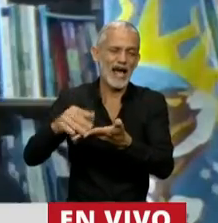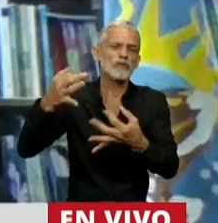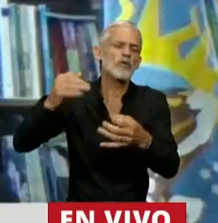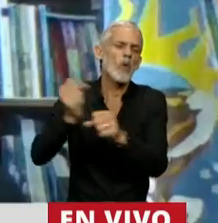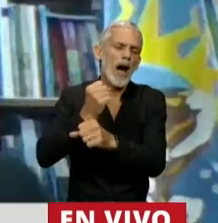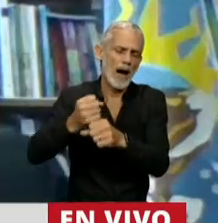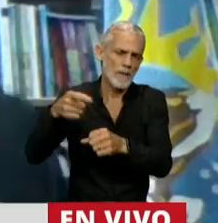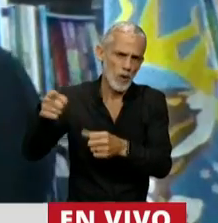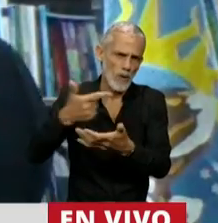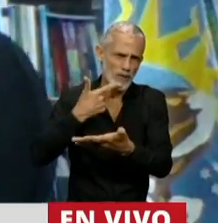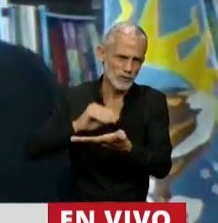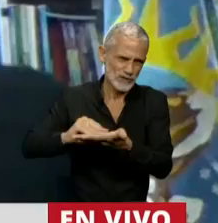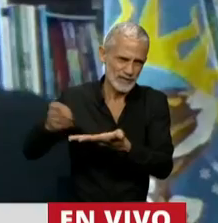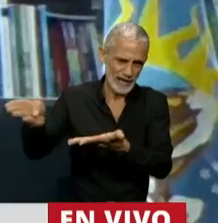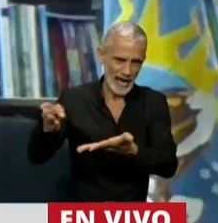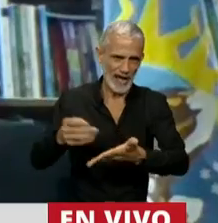aprobadas en el Senado.